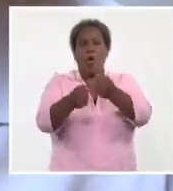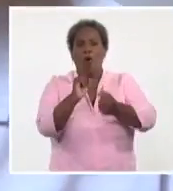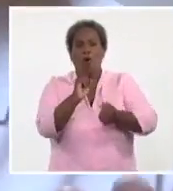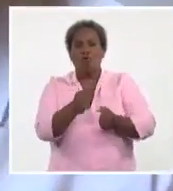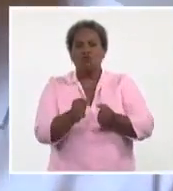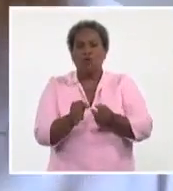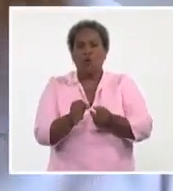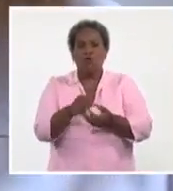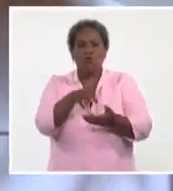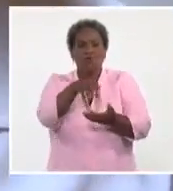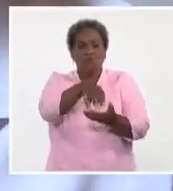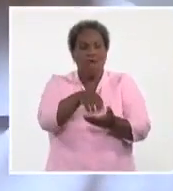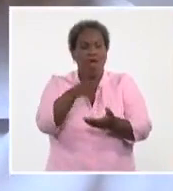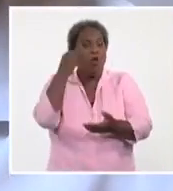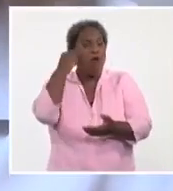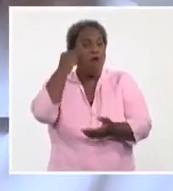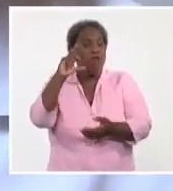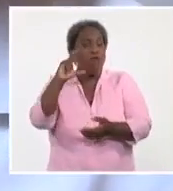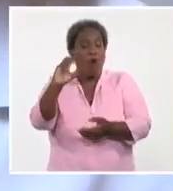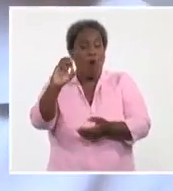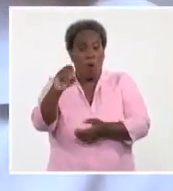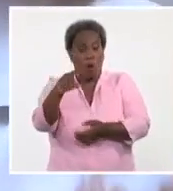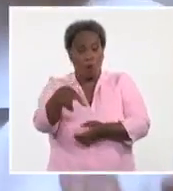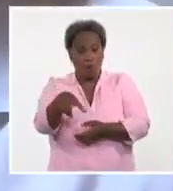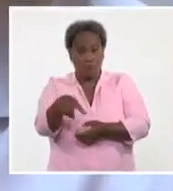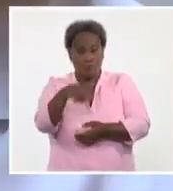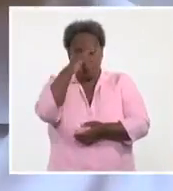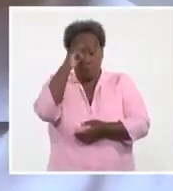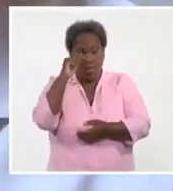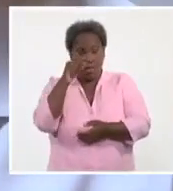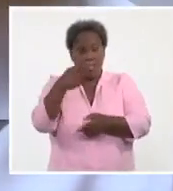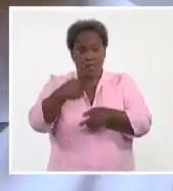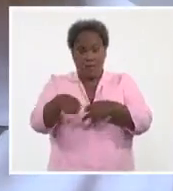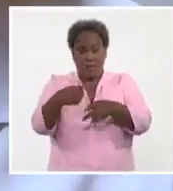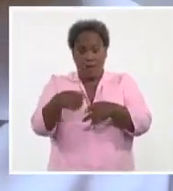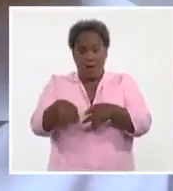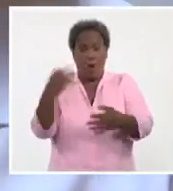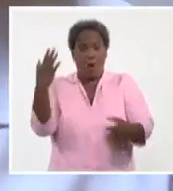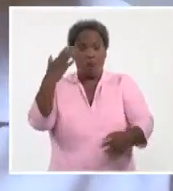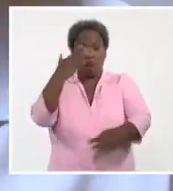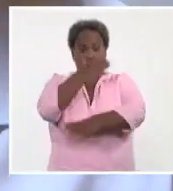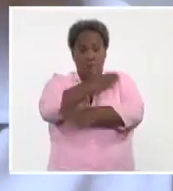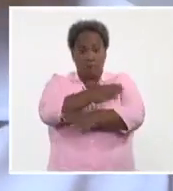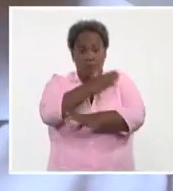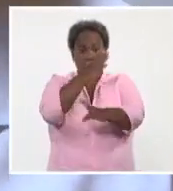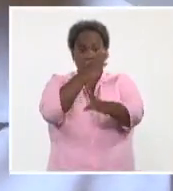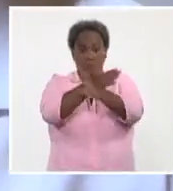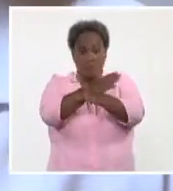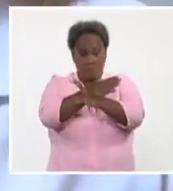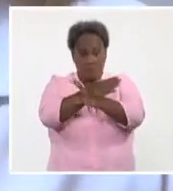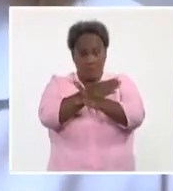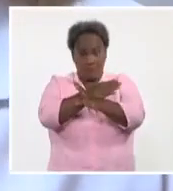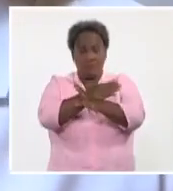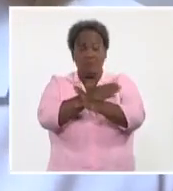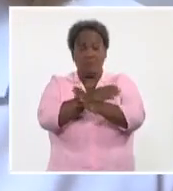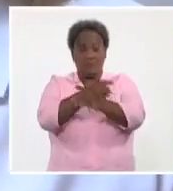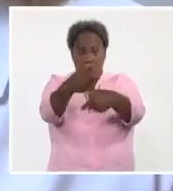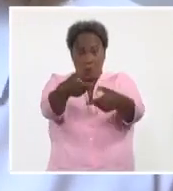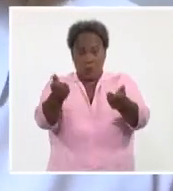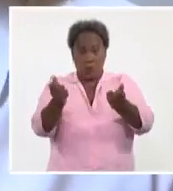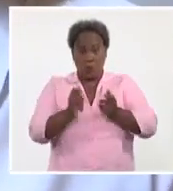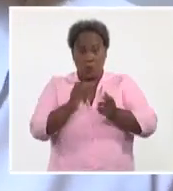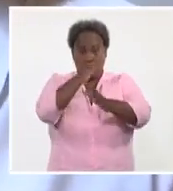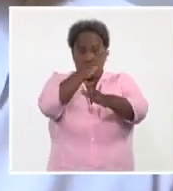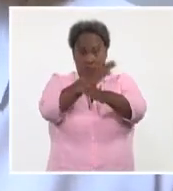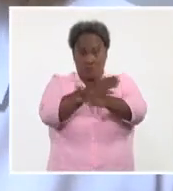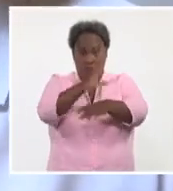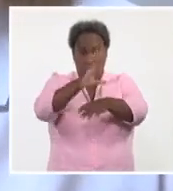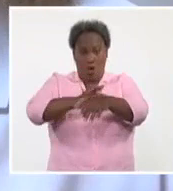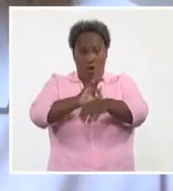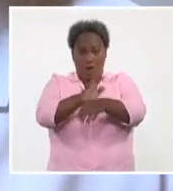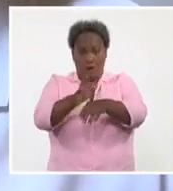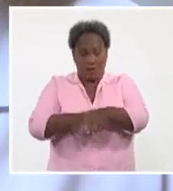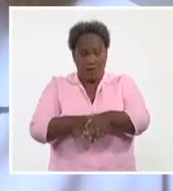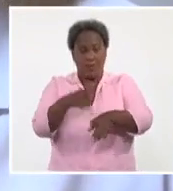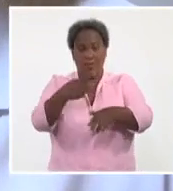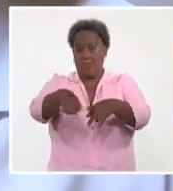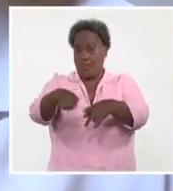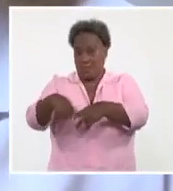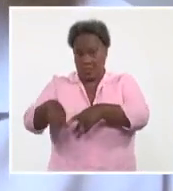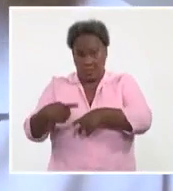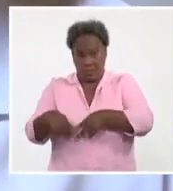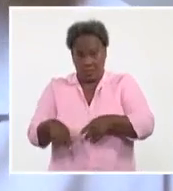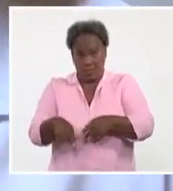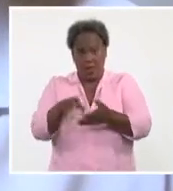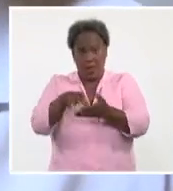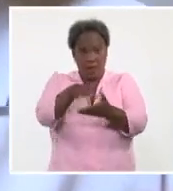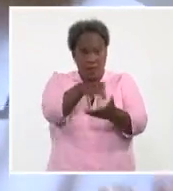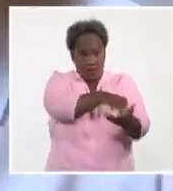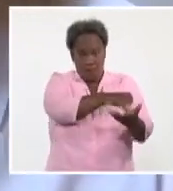con el cierre, con el estudio de ellos, con la limitación dentro de esos controles y eventos en cada